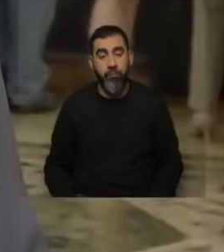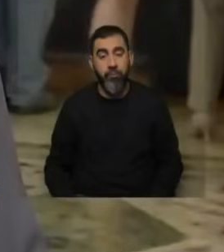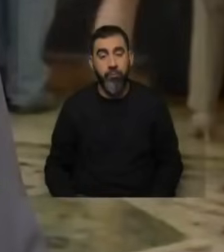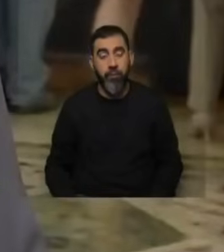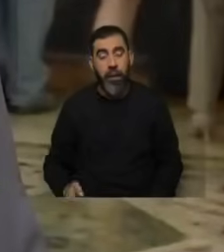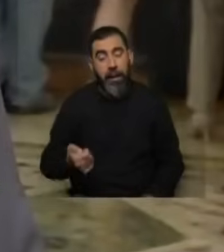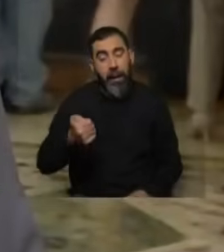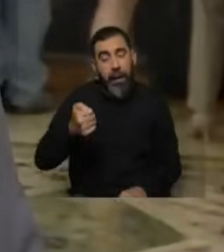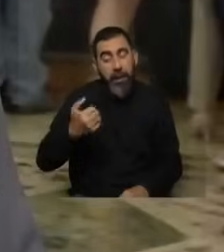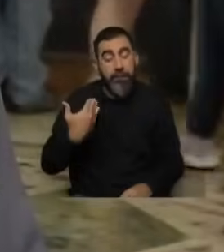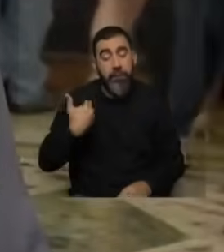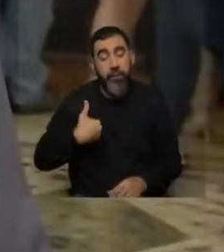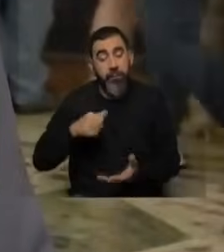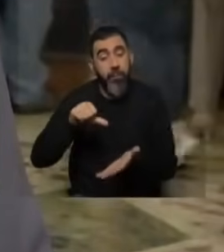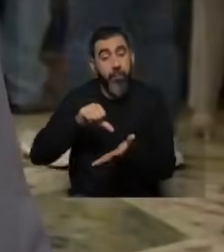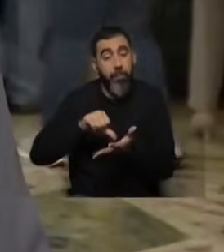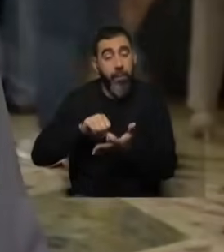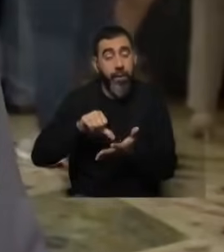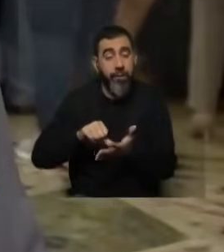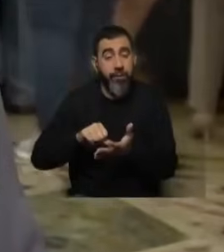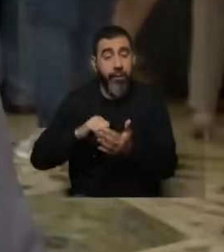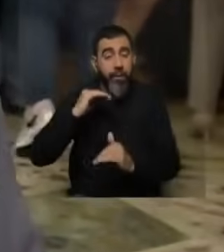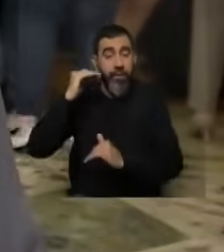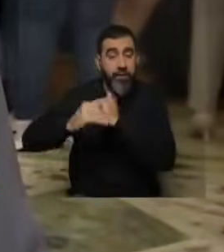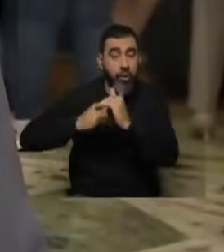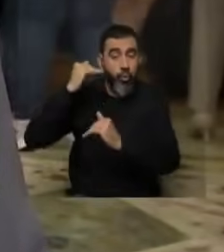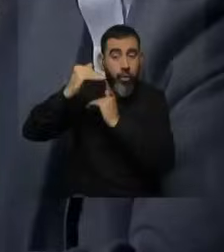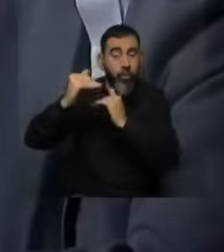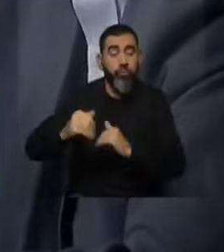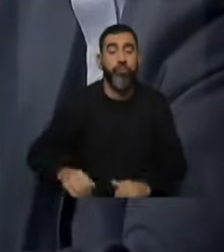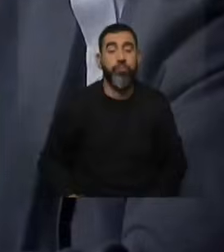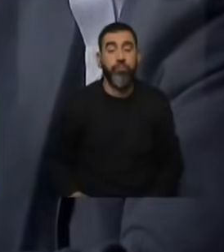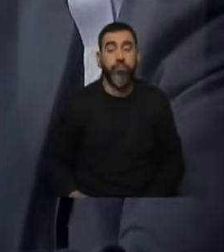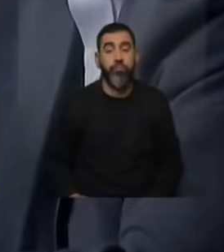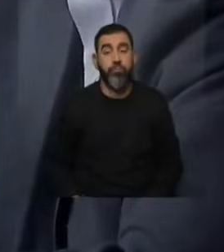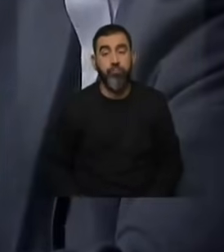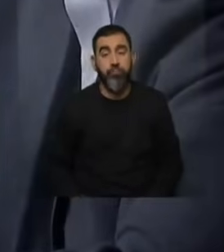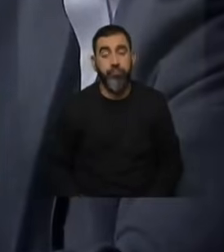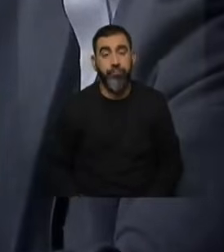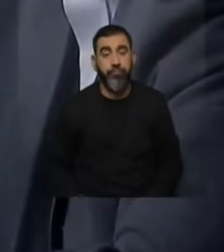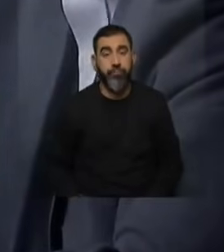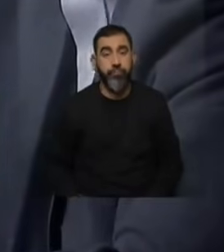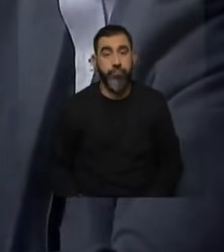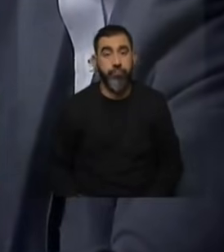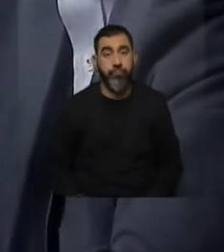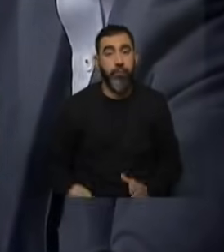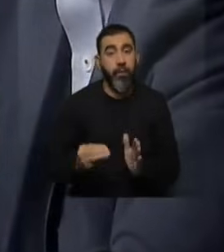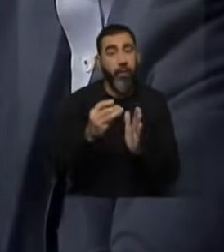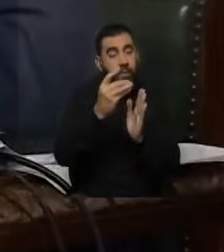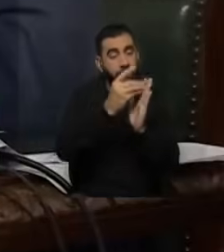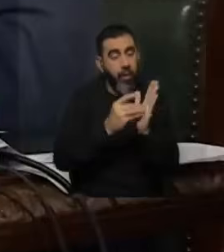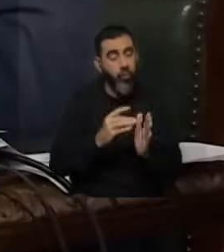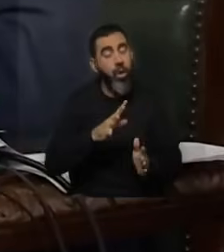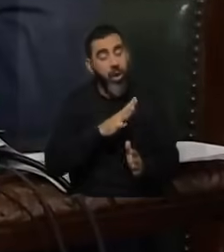que hay en países desarrollados es que demuestra que los datos